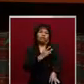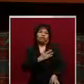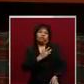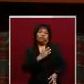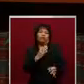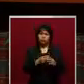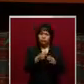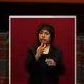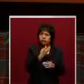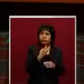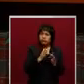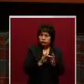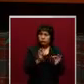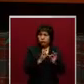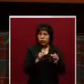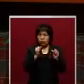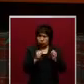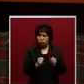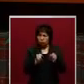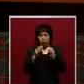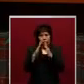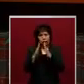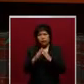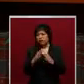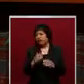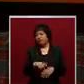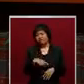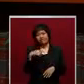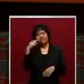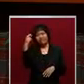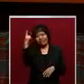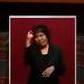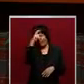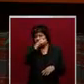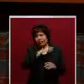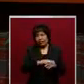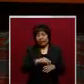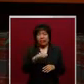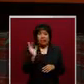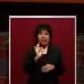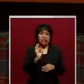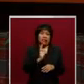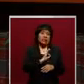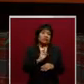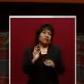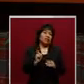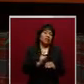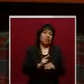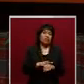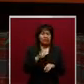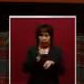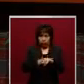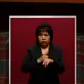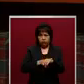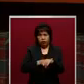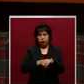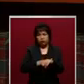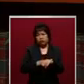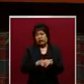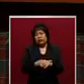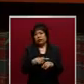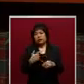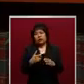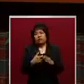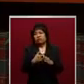cuenta, porque seguramente en casa la han pasado difícil. Puede ser que haya habido enfermos, que la situación